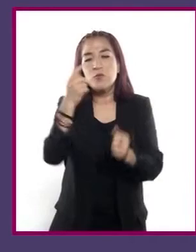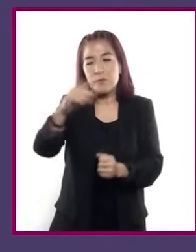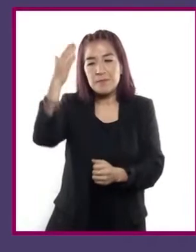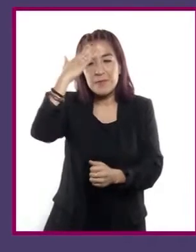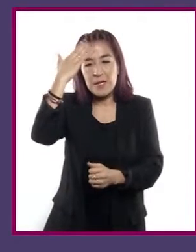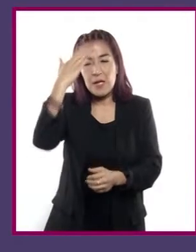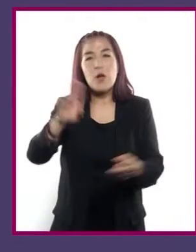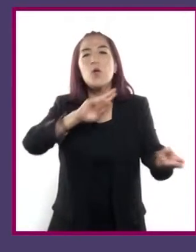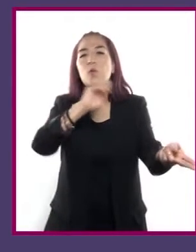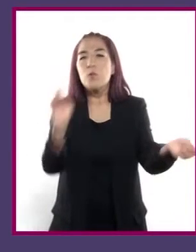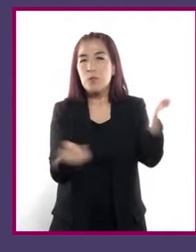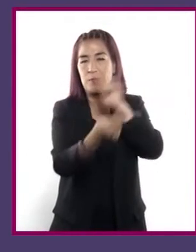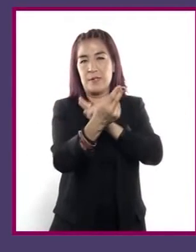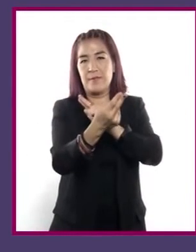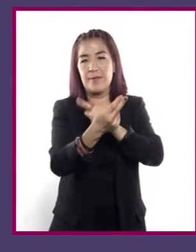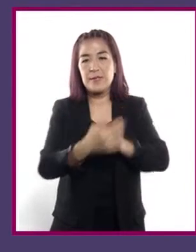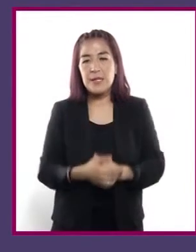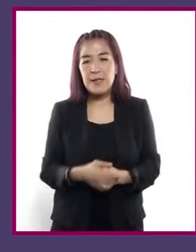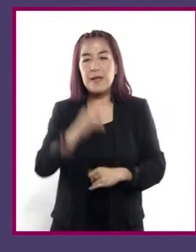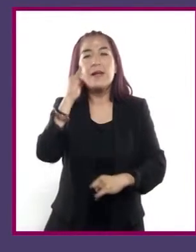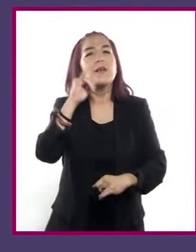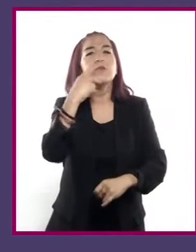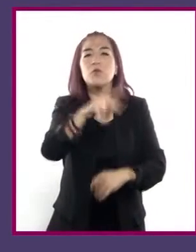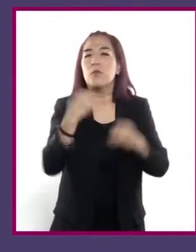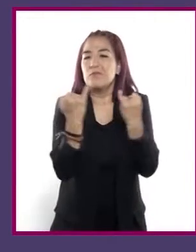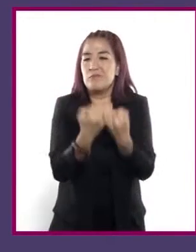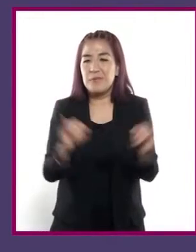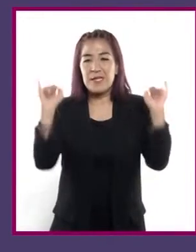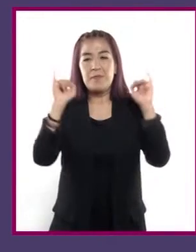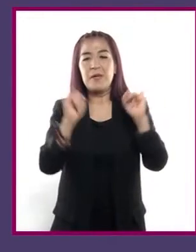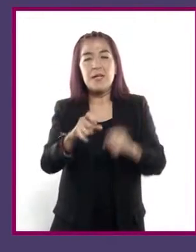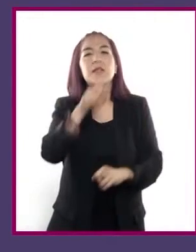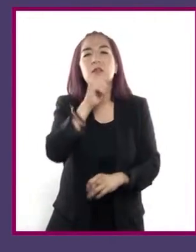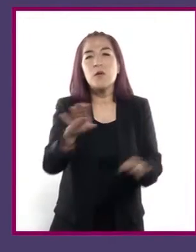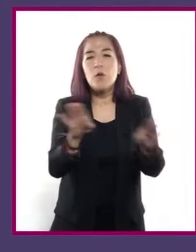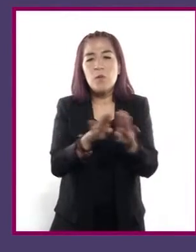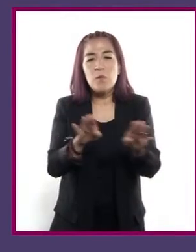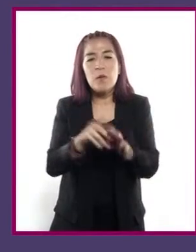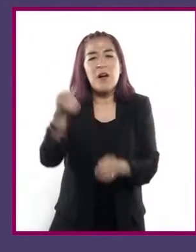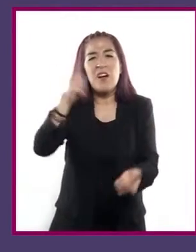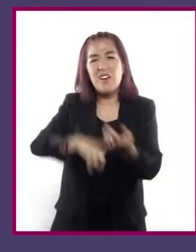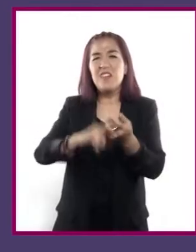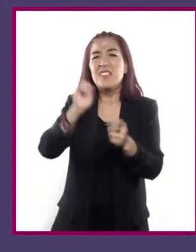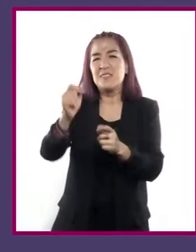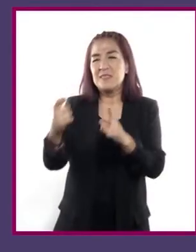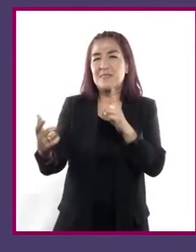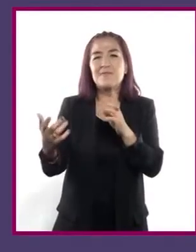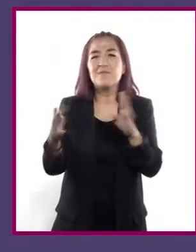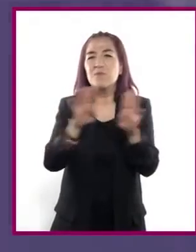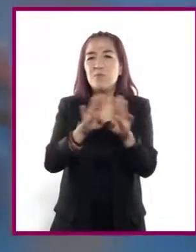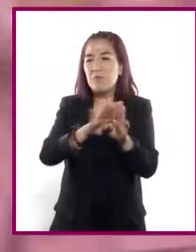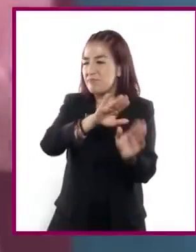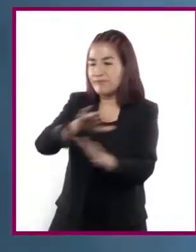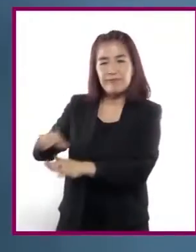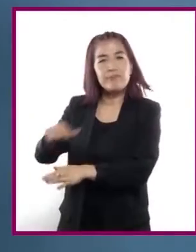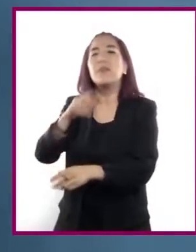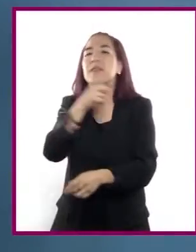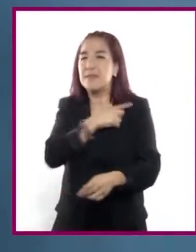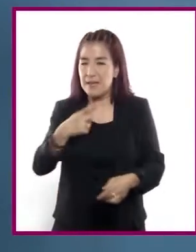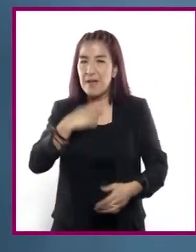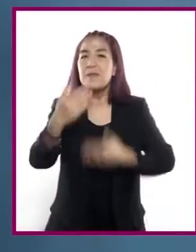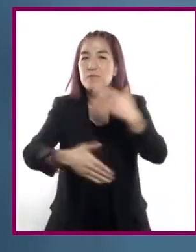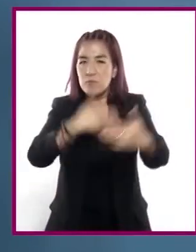de universalidad, interdependencia, indivisibilidad y progresividad.